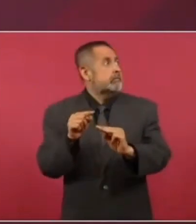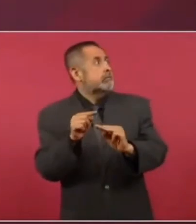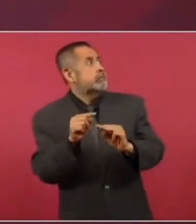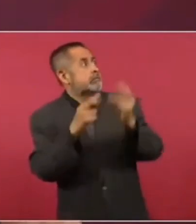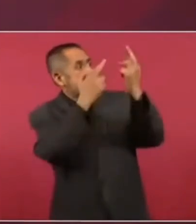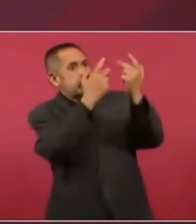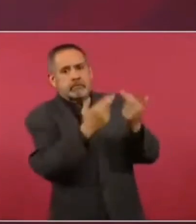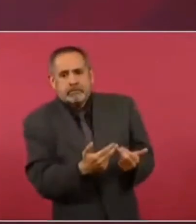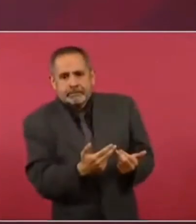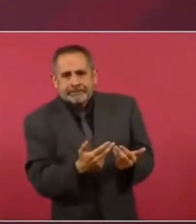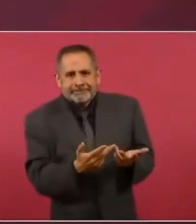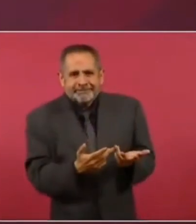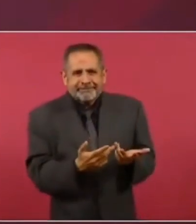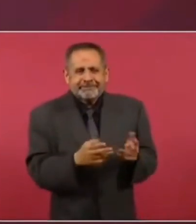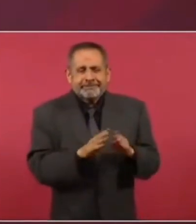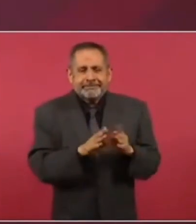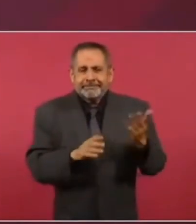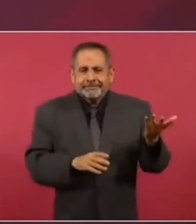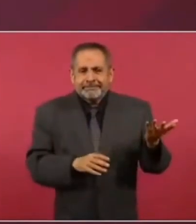Pues